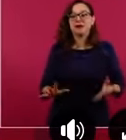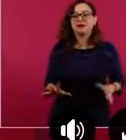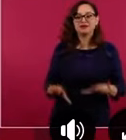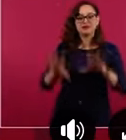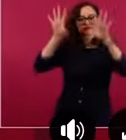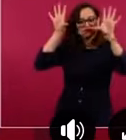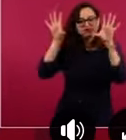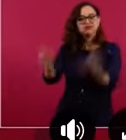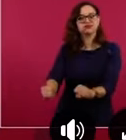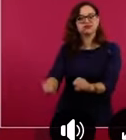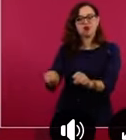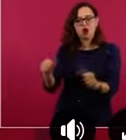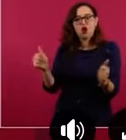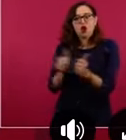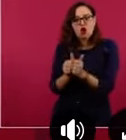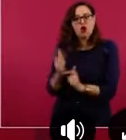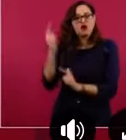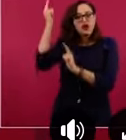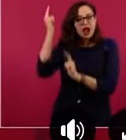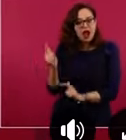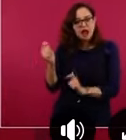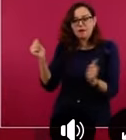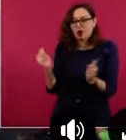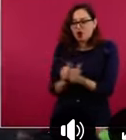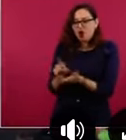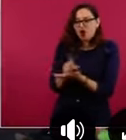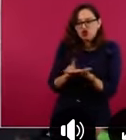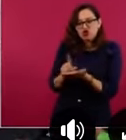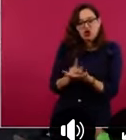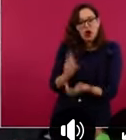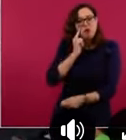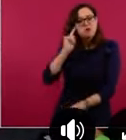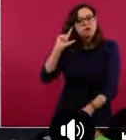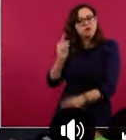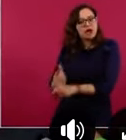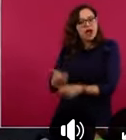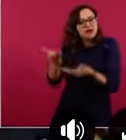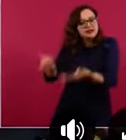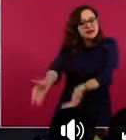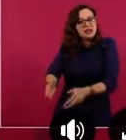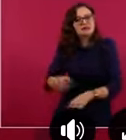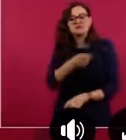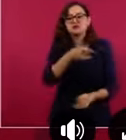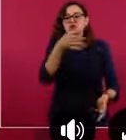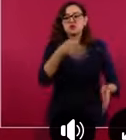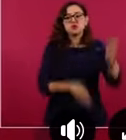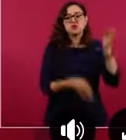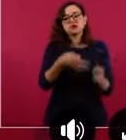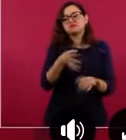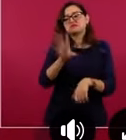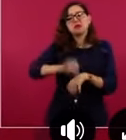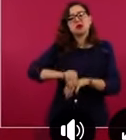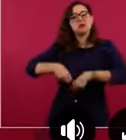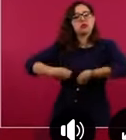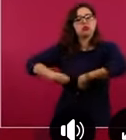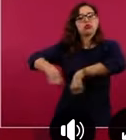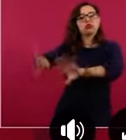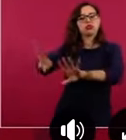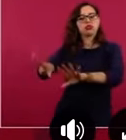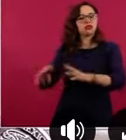y drogas. Desde luego que esta situación seguramente se va a apelar por parte del Ministerio Público, pero